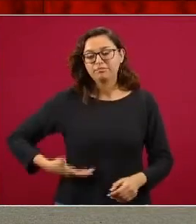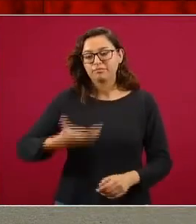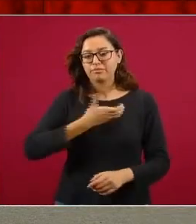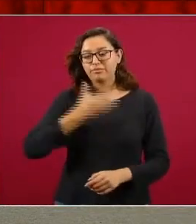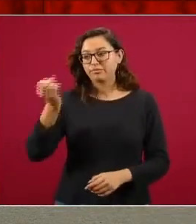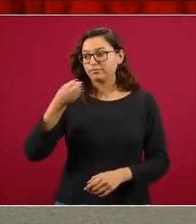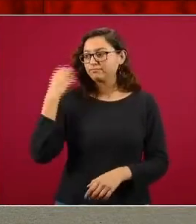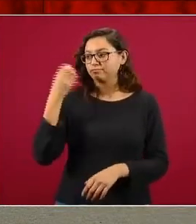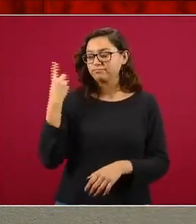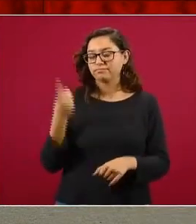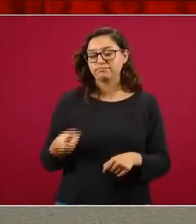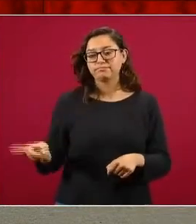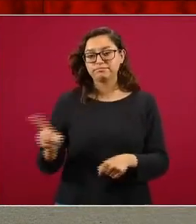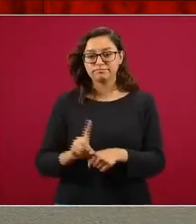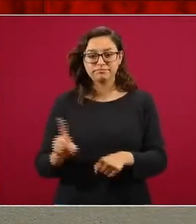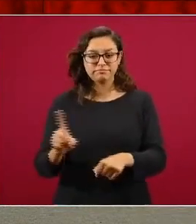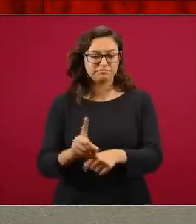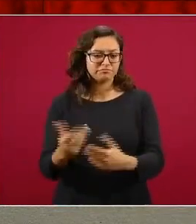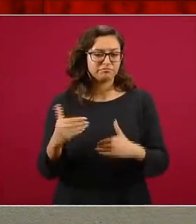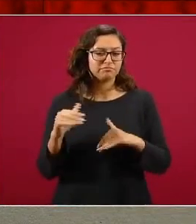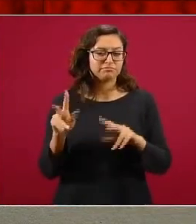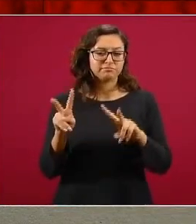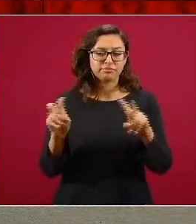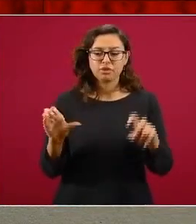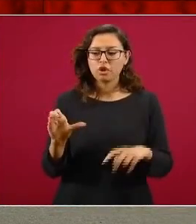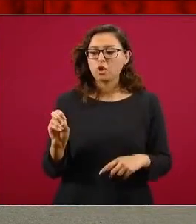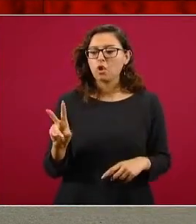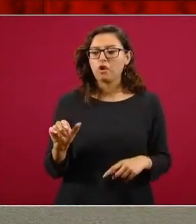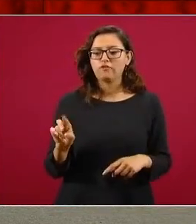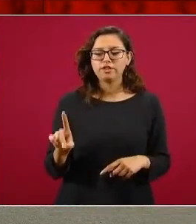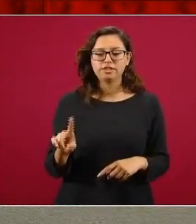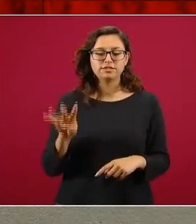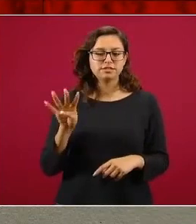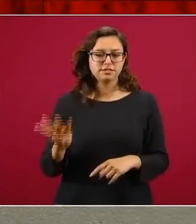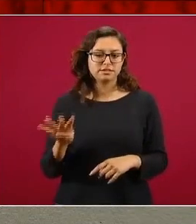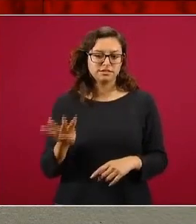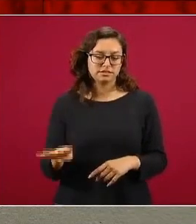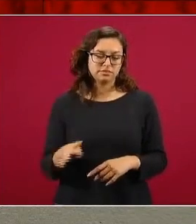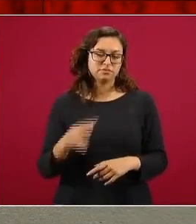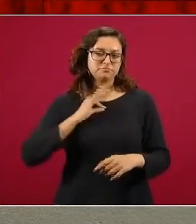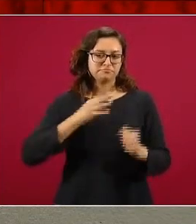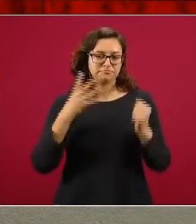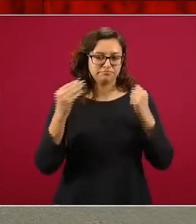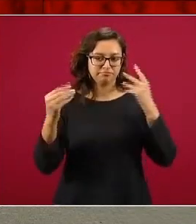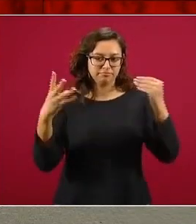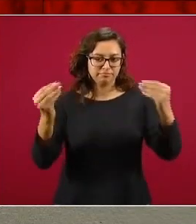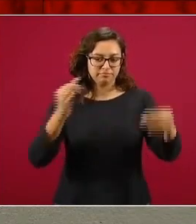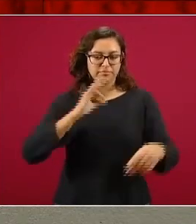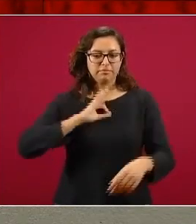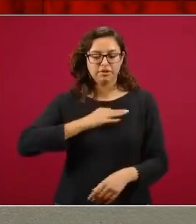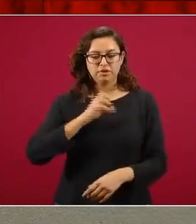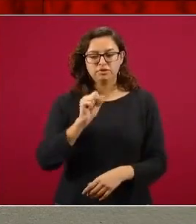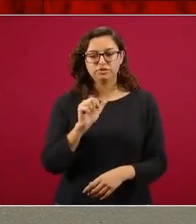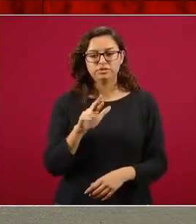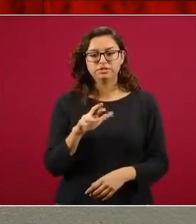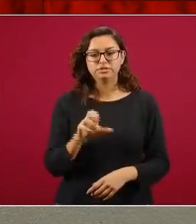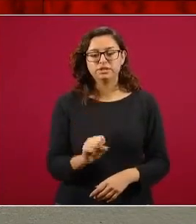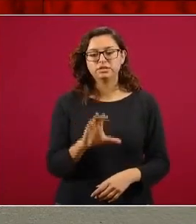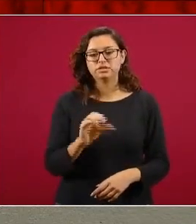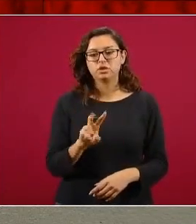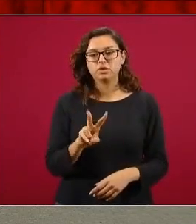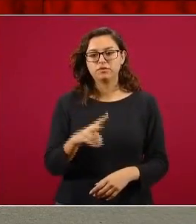diaria sobre COVID-19, la epidemia causada por el coronavirus SARS-CoV-2. Hoy vamos a tener el informe técnico